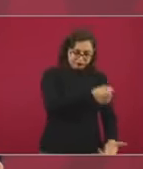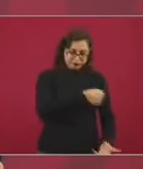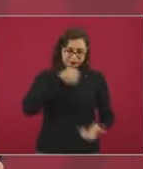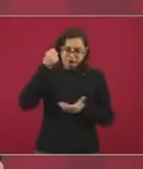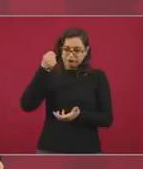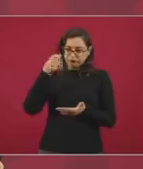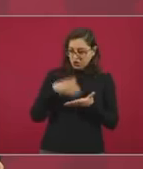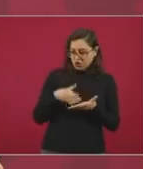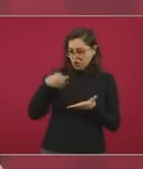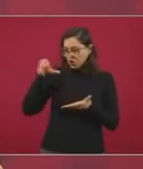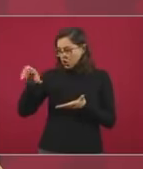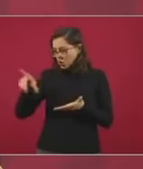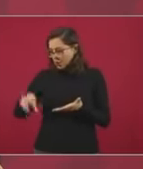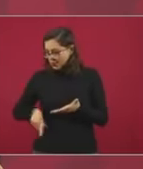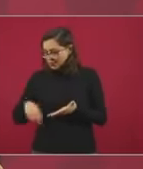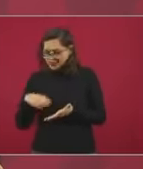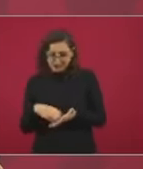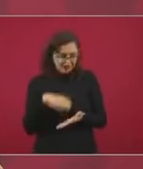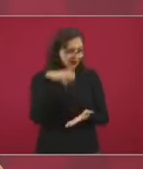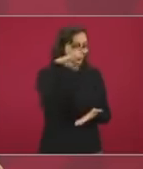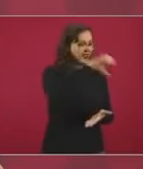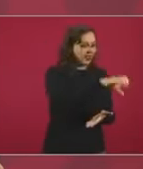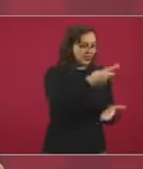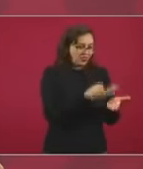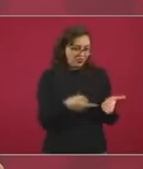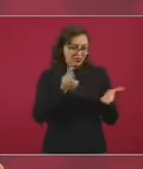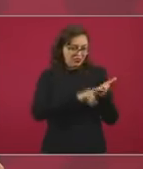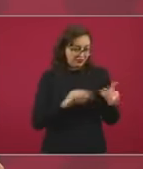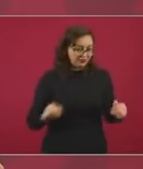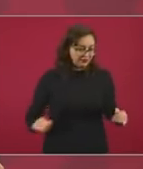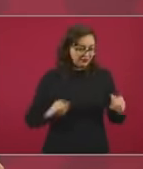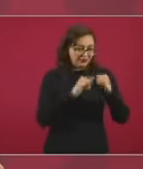burocráticos. Entonces sí vale la pena una revisión, pero bueno.